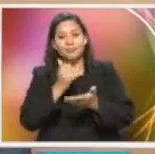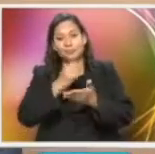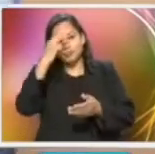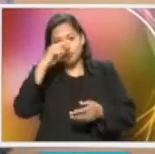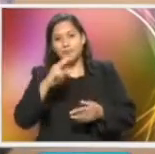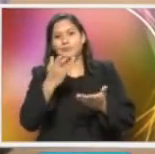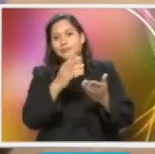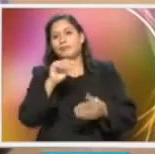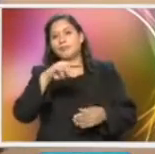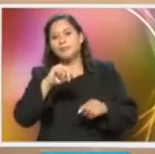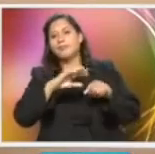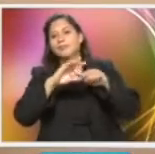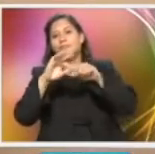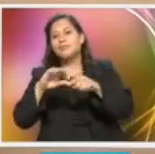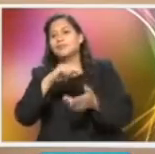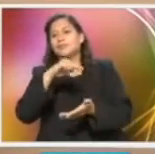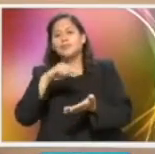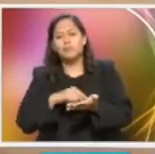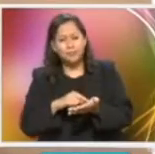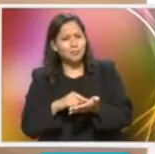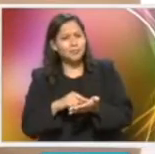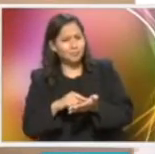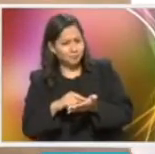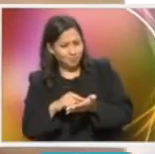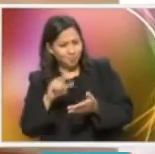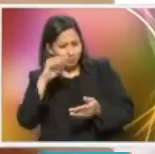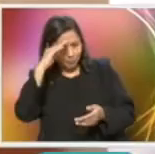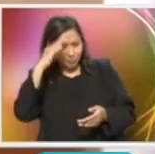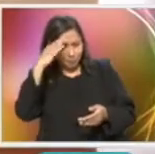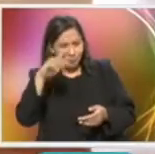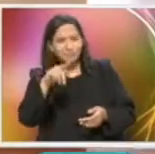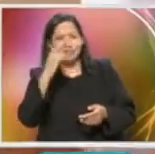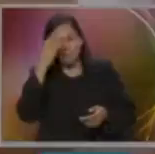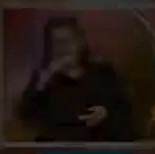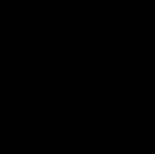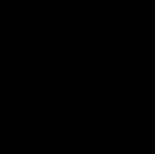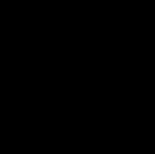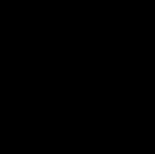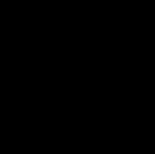de México y Ana nos va a llevar a una parte que, señora, yo sé que usted ya lo conoce.